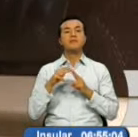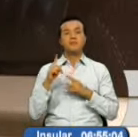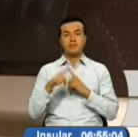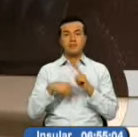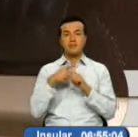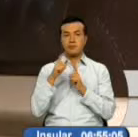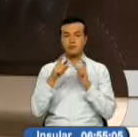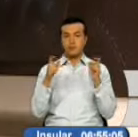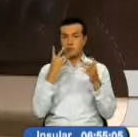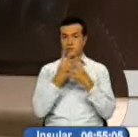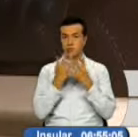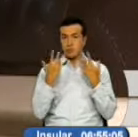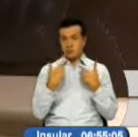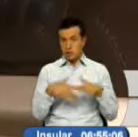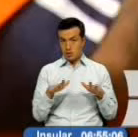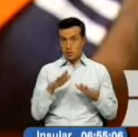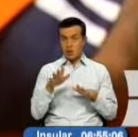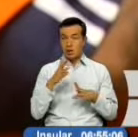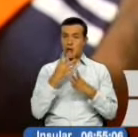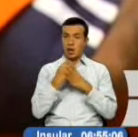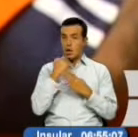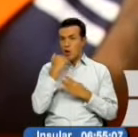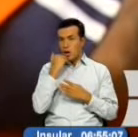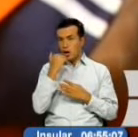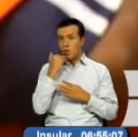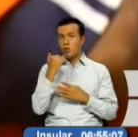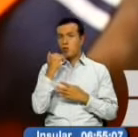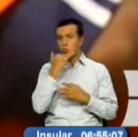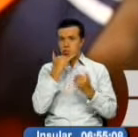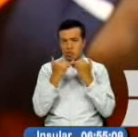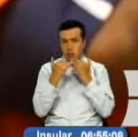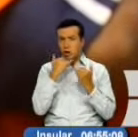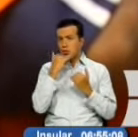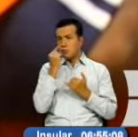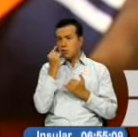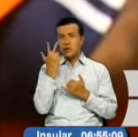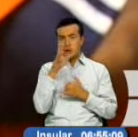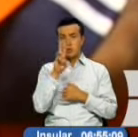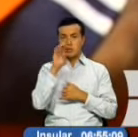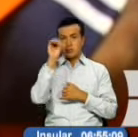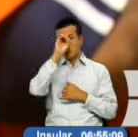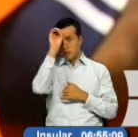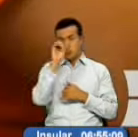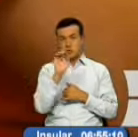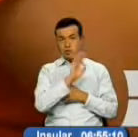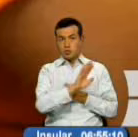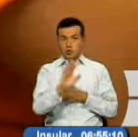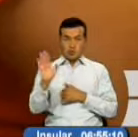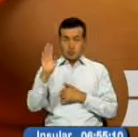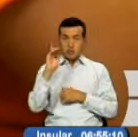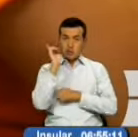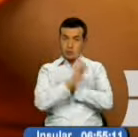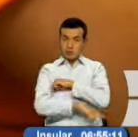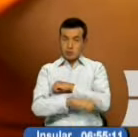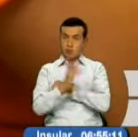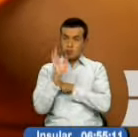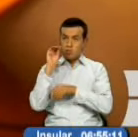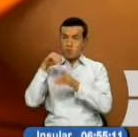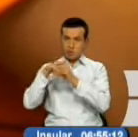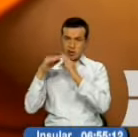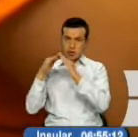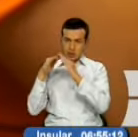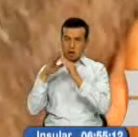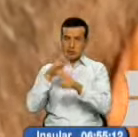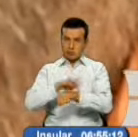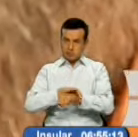acceder los PPLs que hubieran cometido delitos menores, quienes cumplieron al menos el 60% de su sentencia y sobre todo